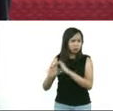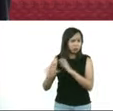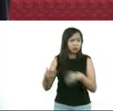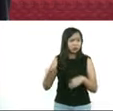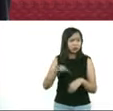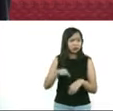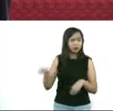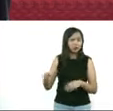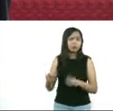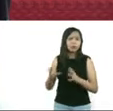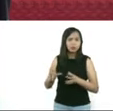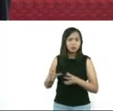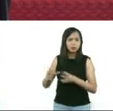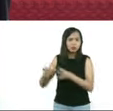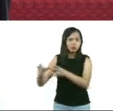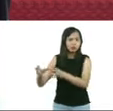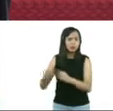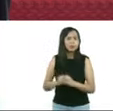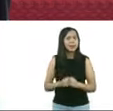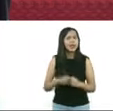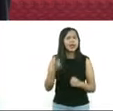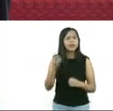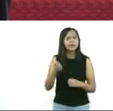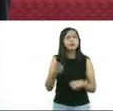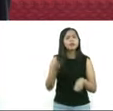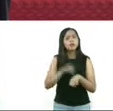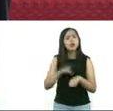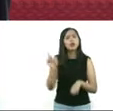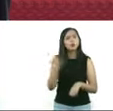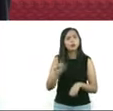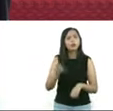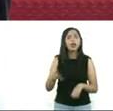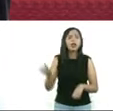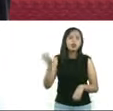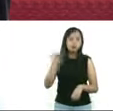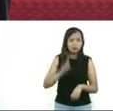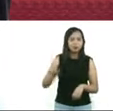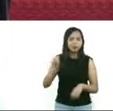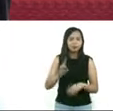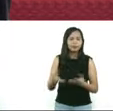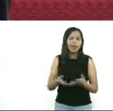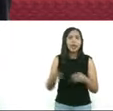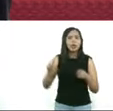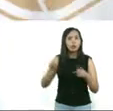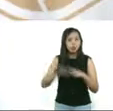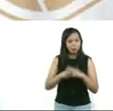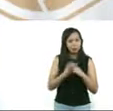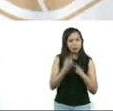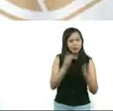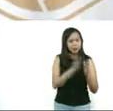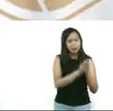ocurre básicamente el día de la jornada electoral, al principio y al final, pero la vigilancia